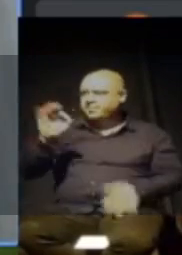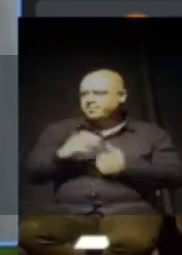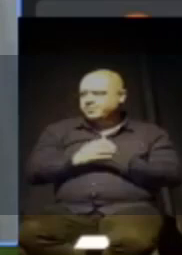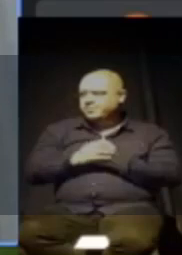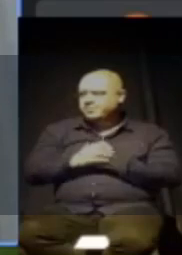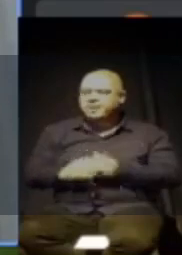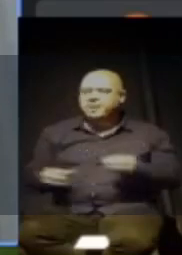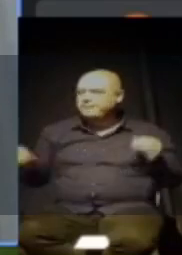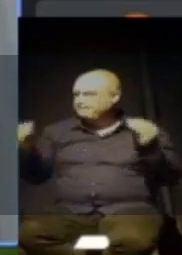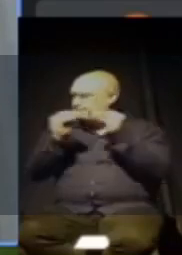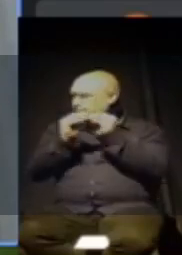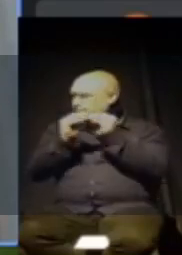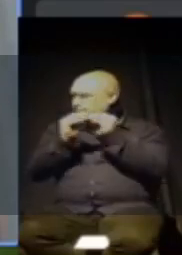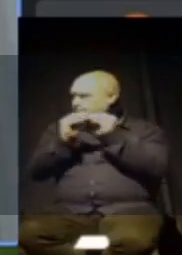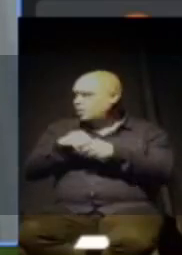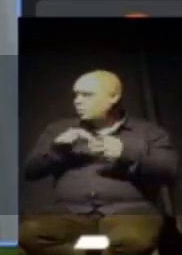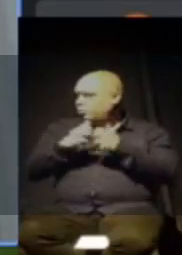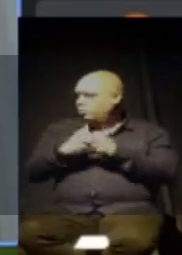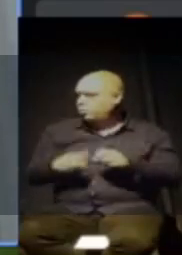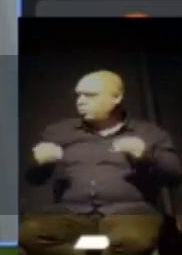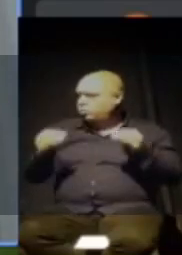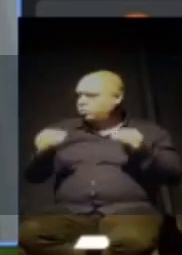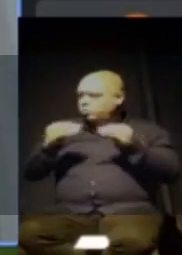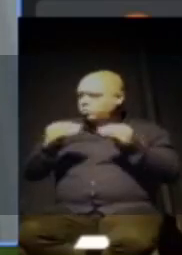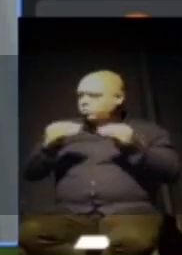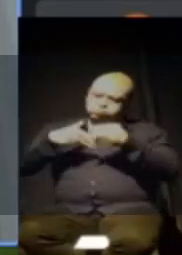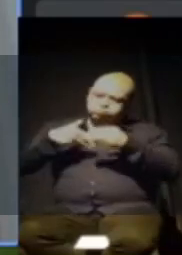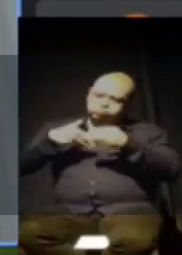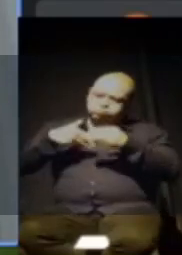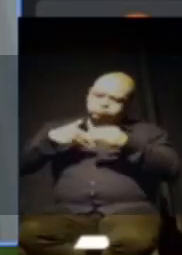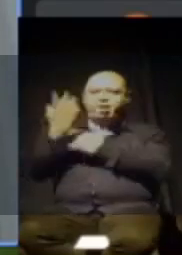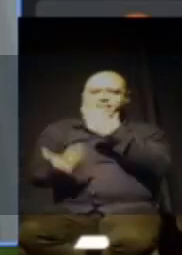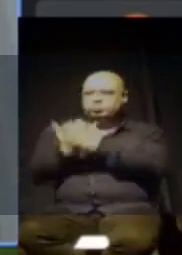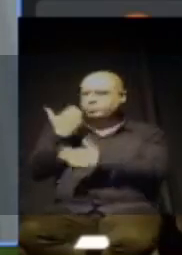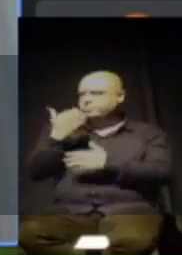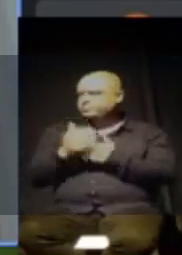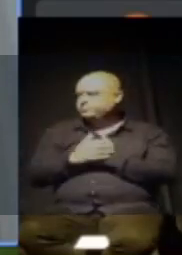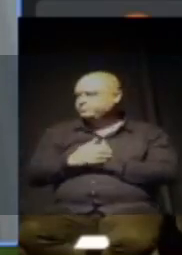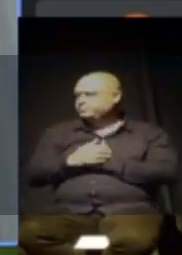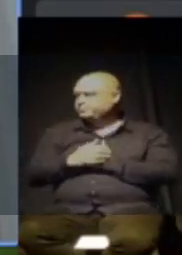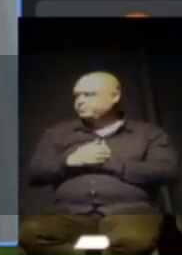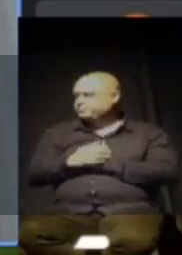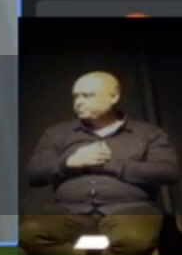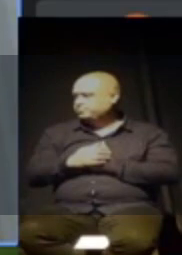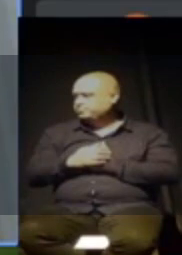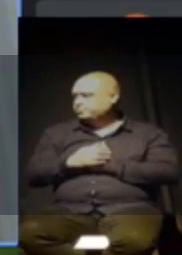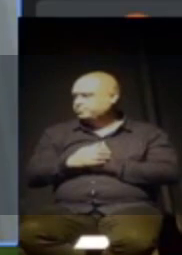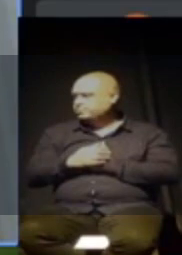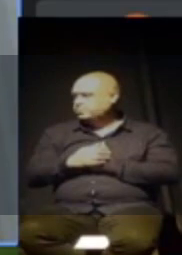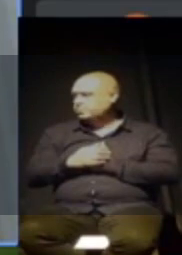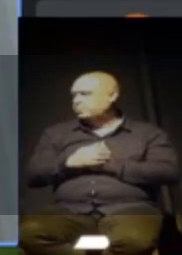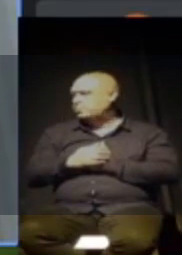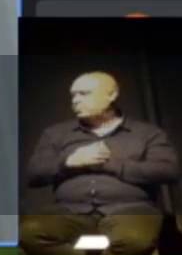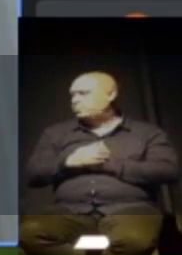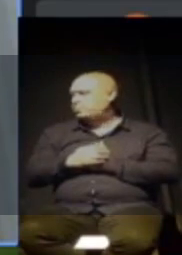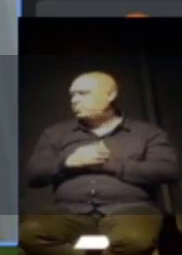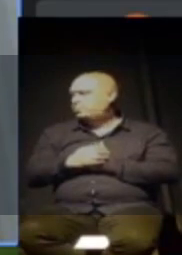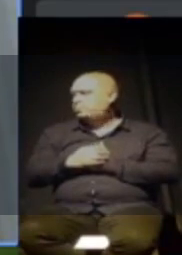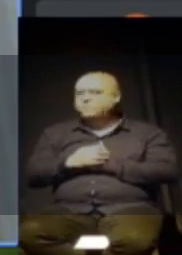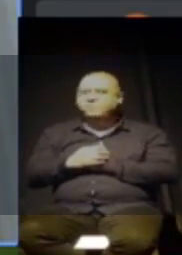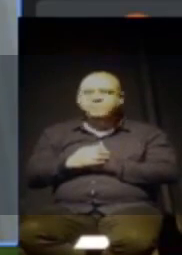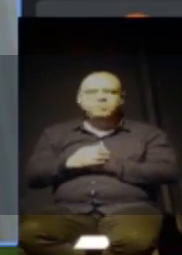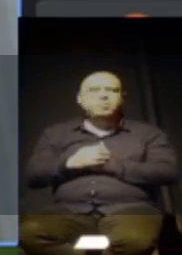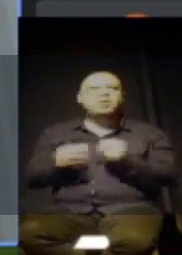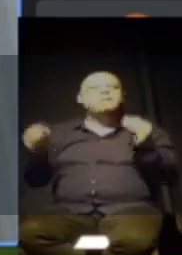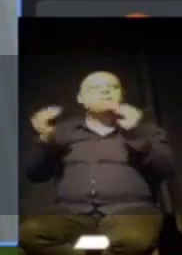decir, desde la raíz de los problemas, la nueva colombianidad, por ejemplo, la nueva humanidad. En esta dirección, la educación y la CEA